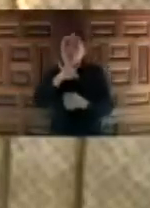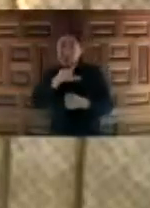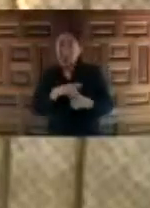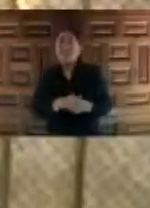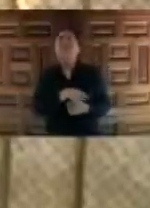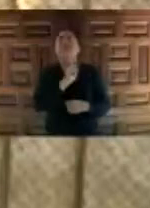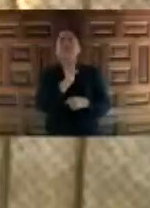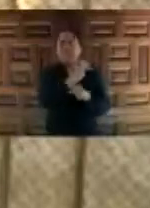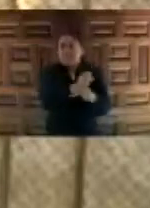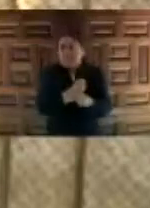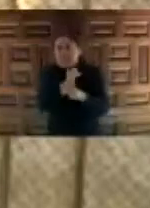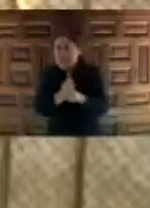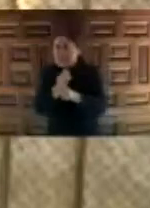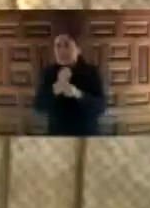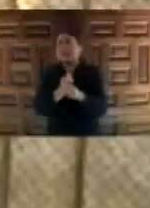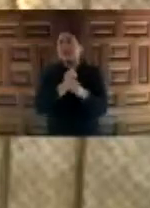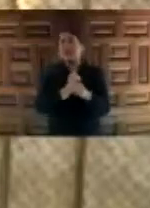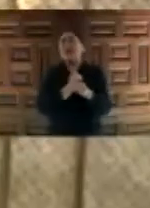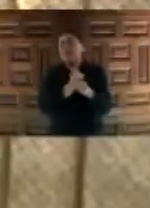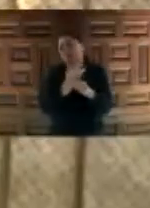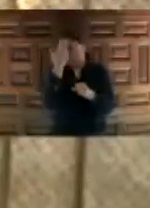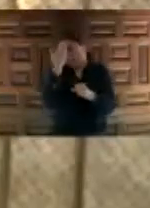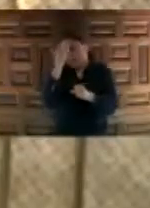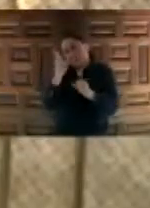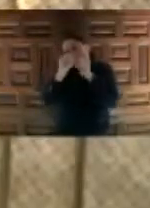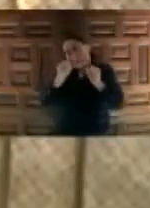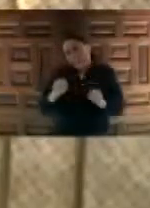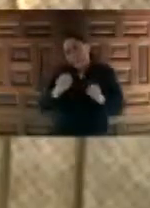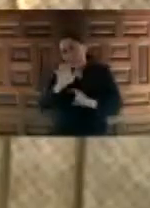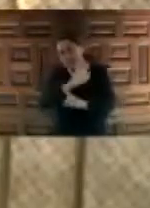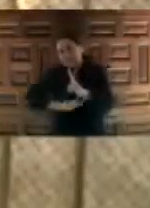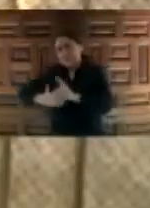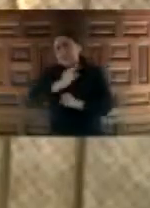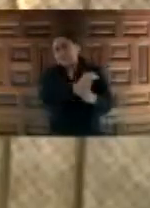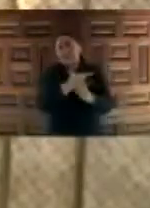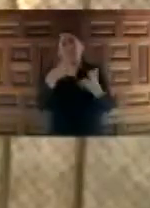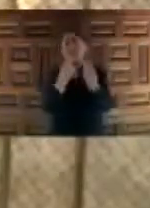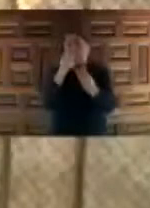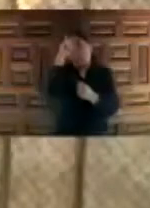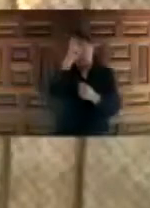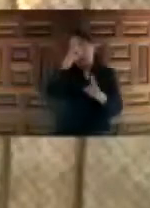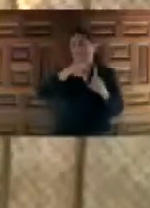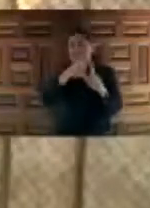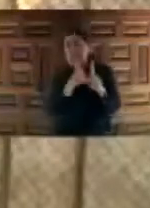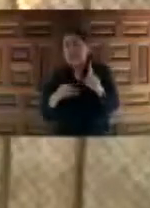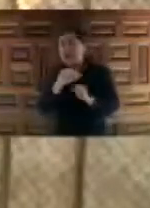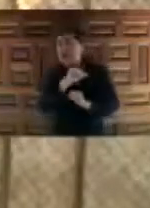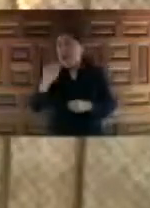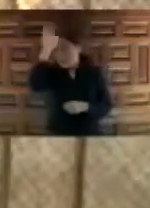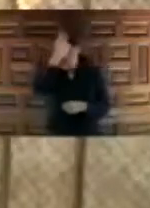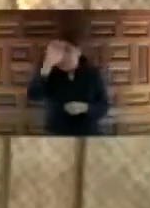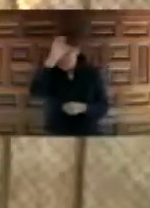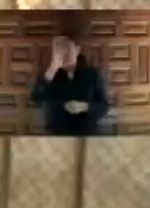1997. Es investigador nacional del sistema, reconocido por el Sistema Nacional de Investigadores del Consejo Nacional de Ciencia